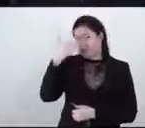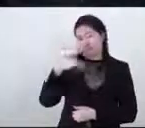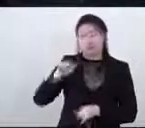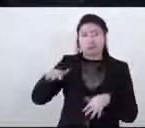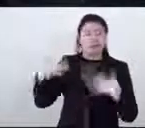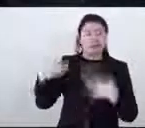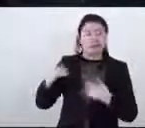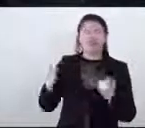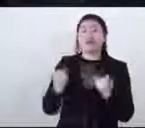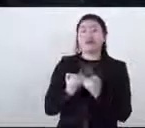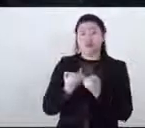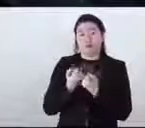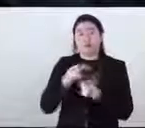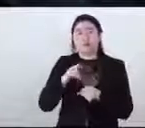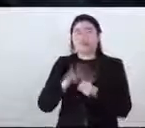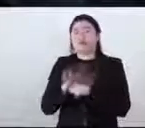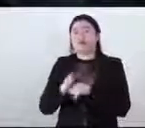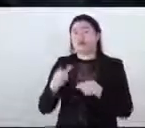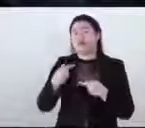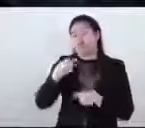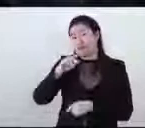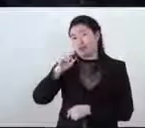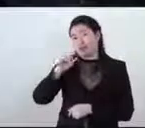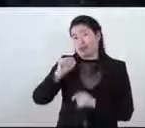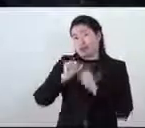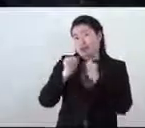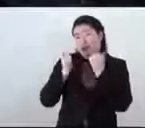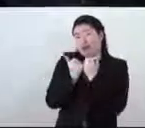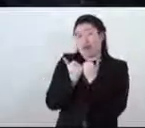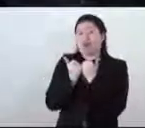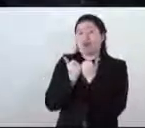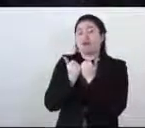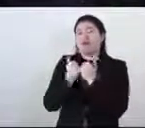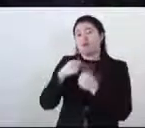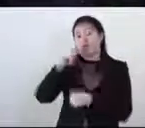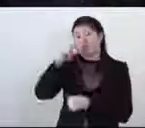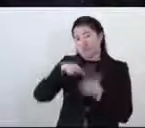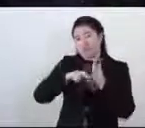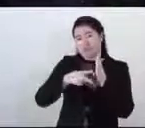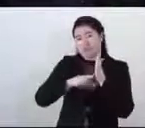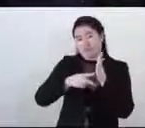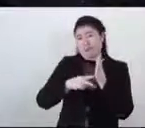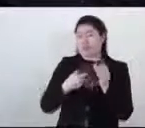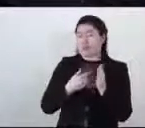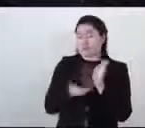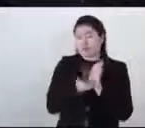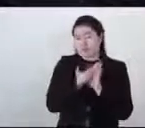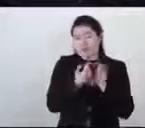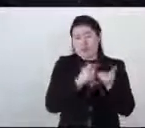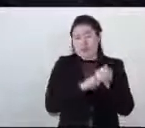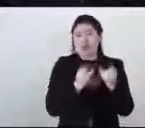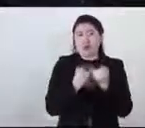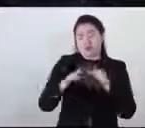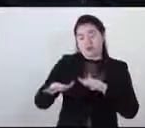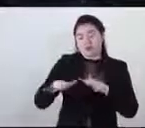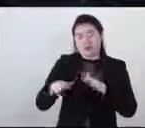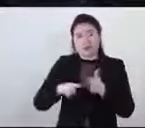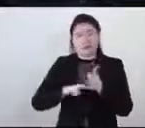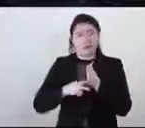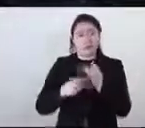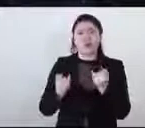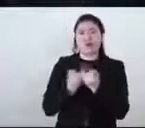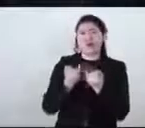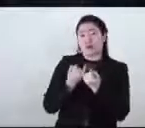Sociedad Mexicana de Ingeniería Estructural, la Sociedad Mexicana de Ingeniería Sísmica, la Sociedad Mexicana de